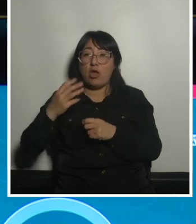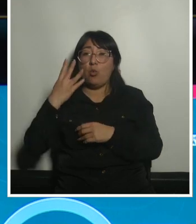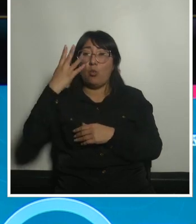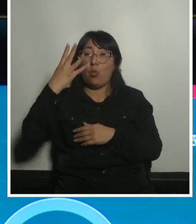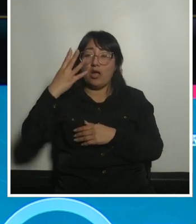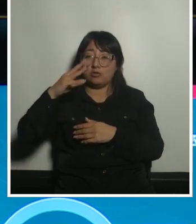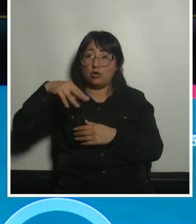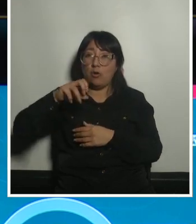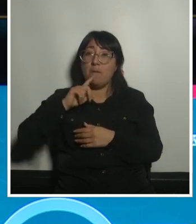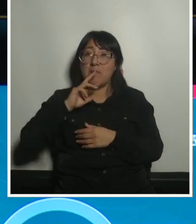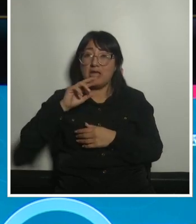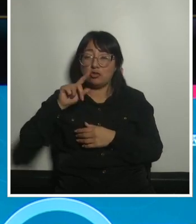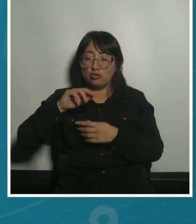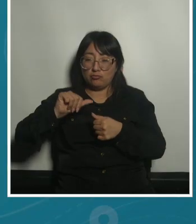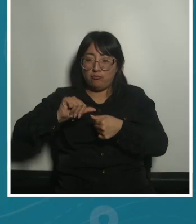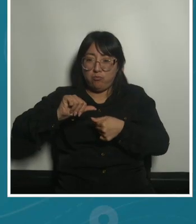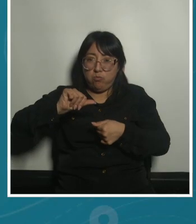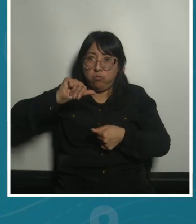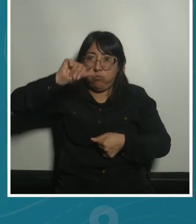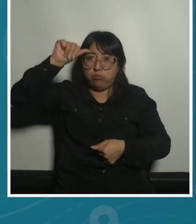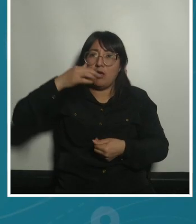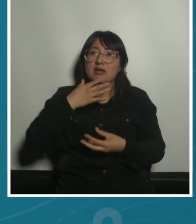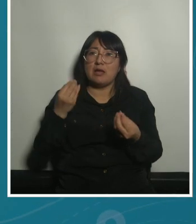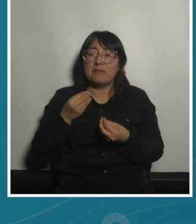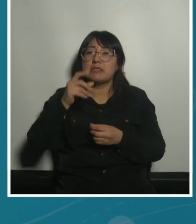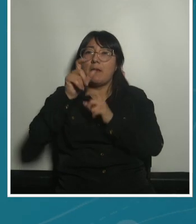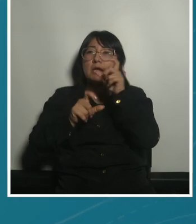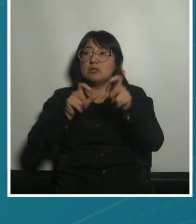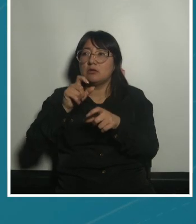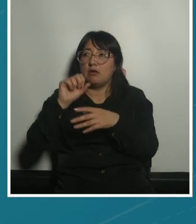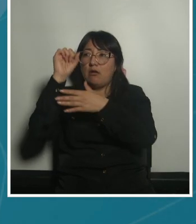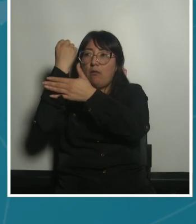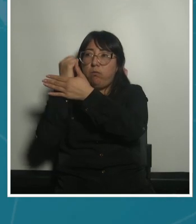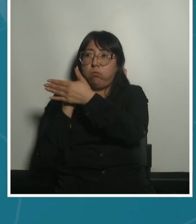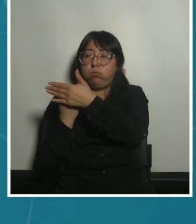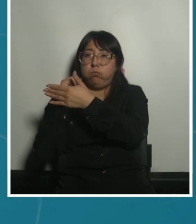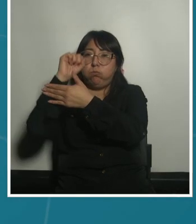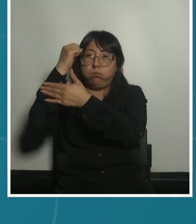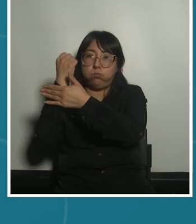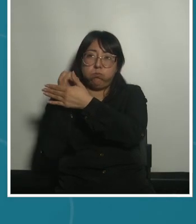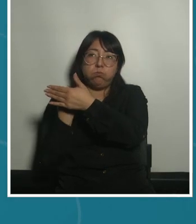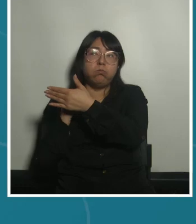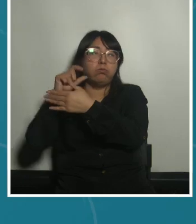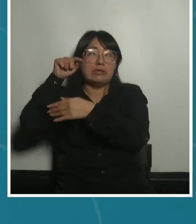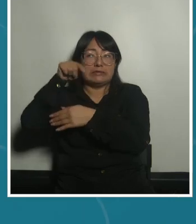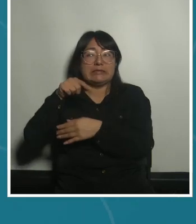inundación, que genera entonces que las personas se ahoguen. Y ahí estamos